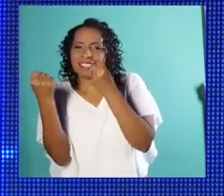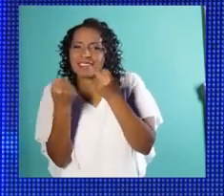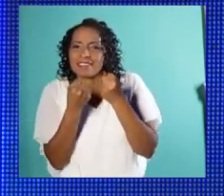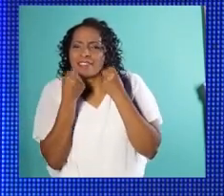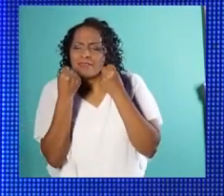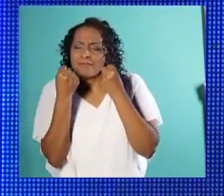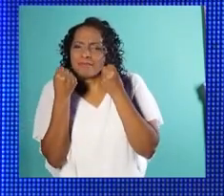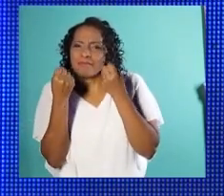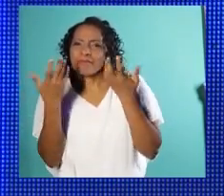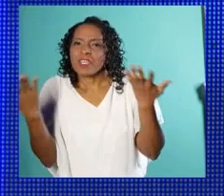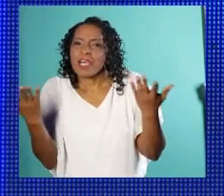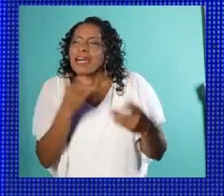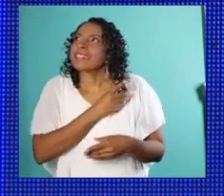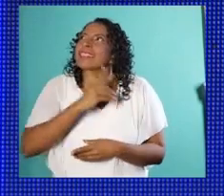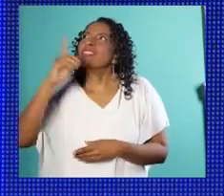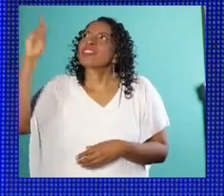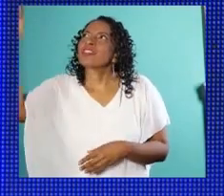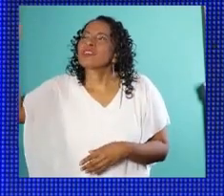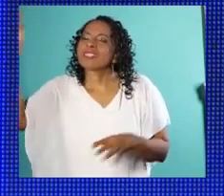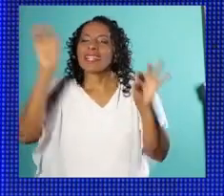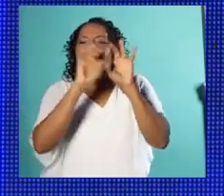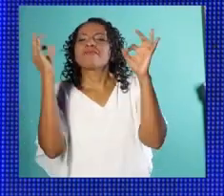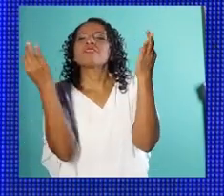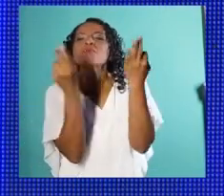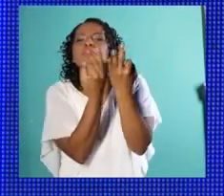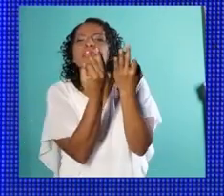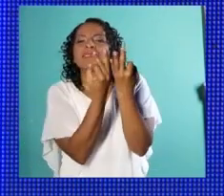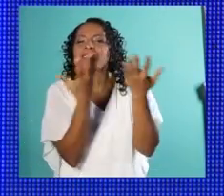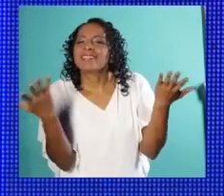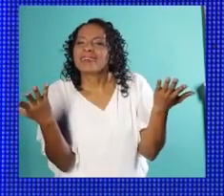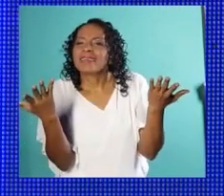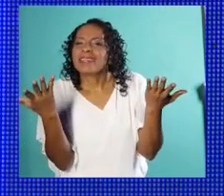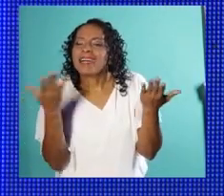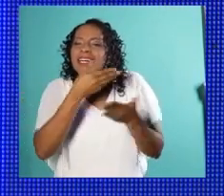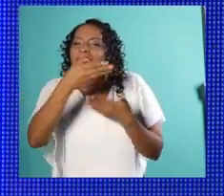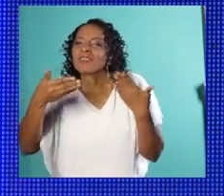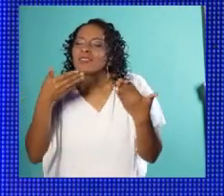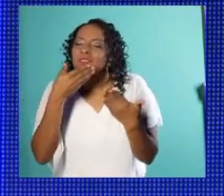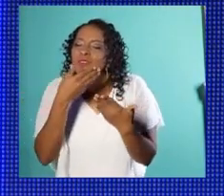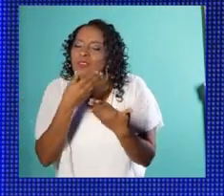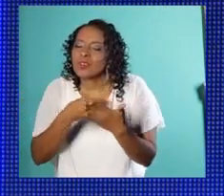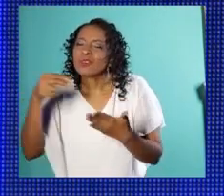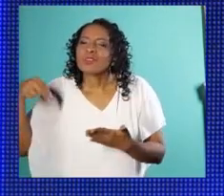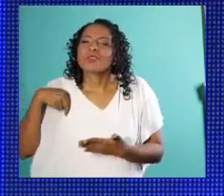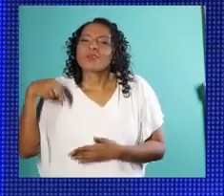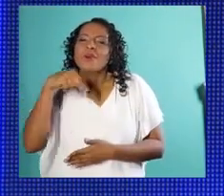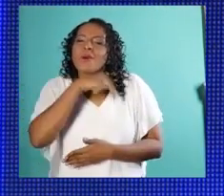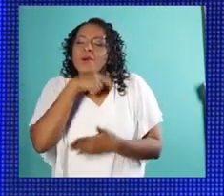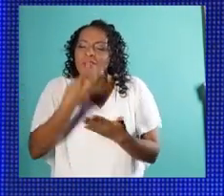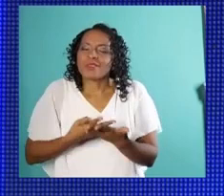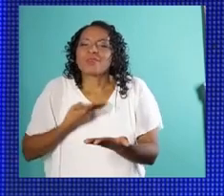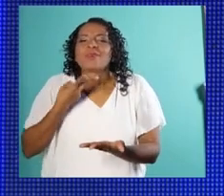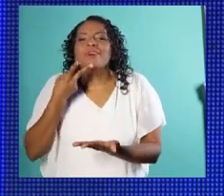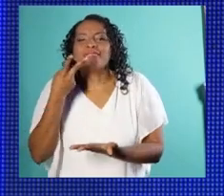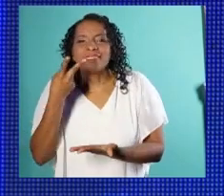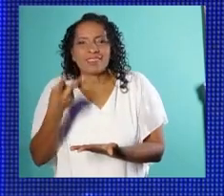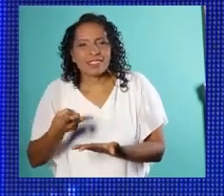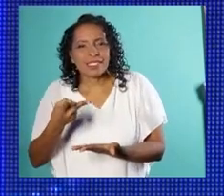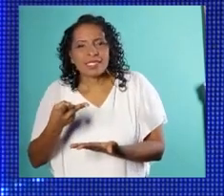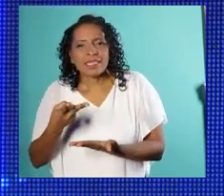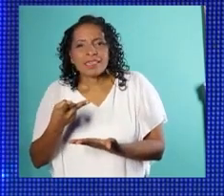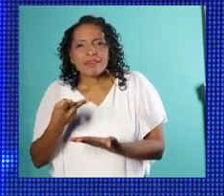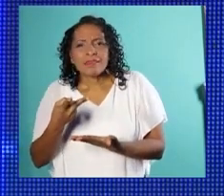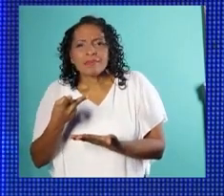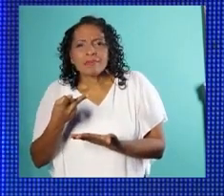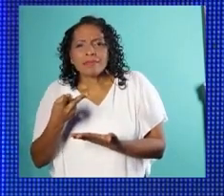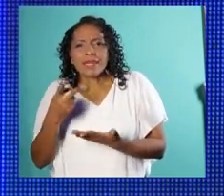Afincarnos a Dios, a la familia, a nuestros valores, a las cosas que siempre hemos conservado. No dejemos que nada